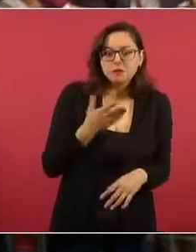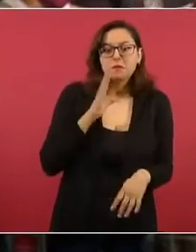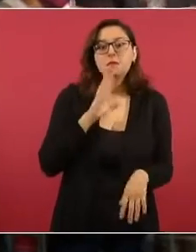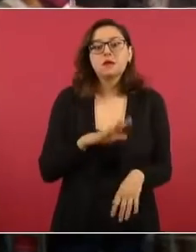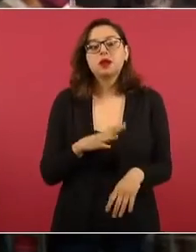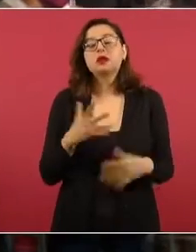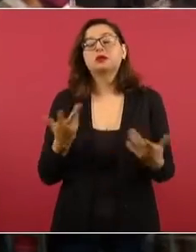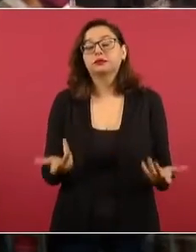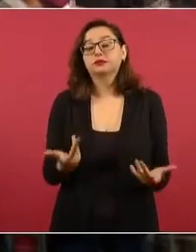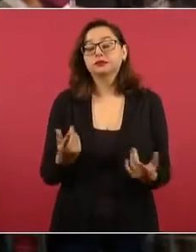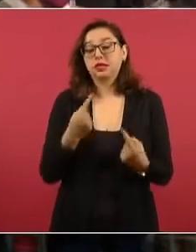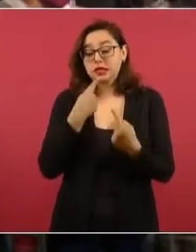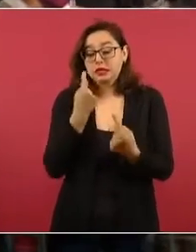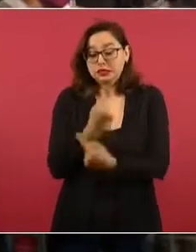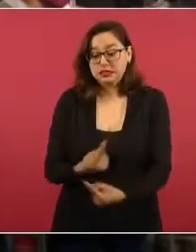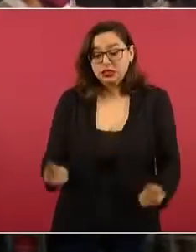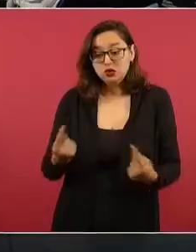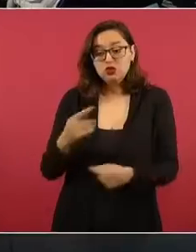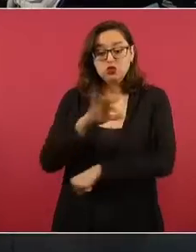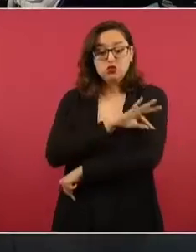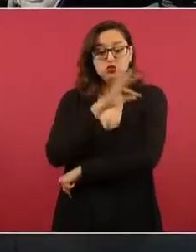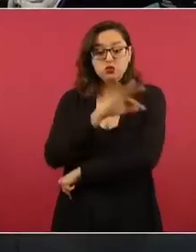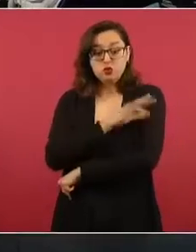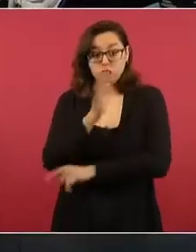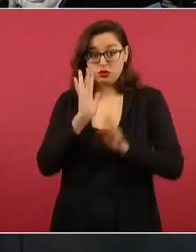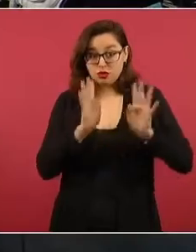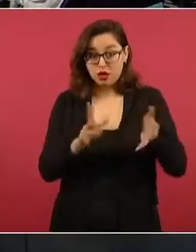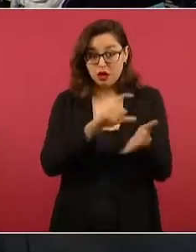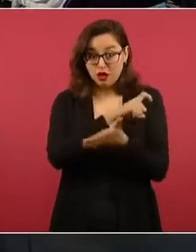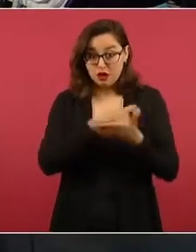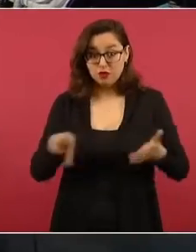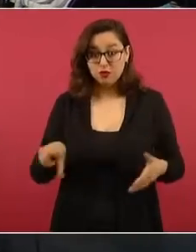para niños menores de 12 años?